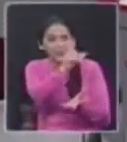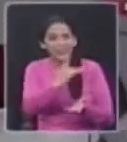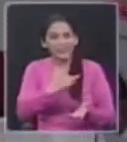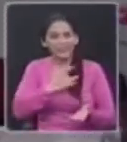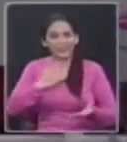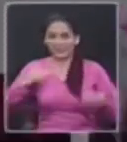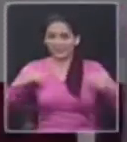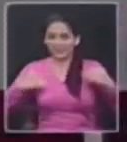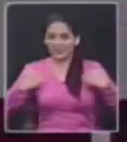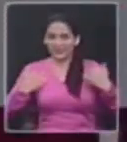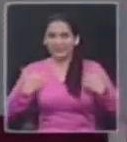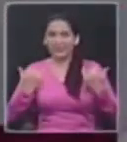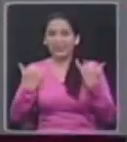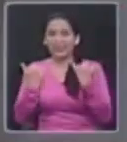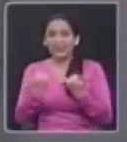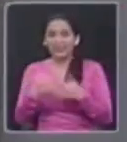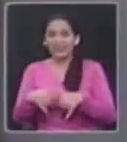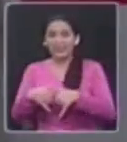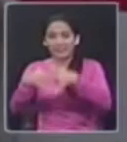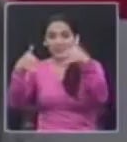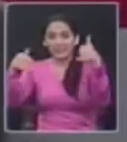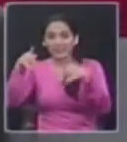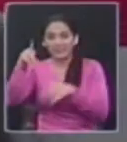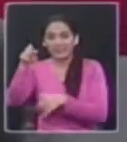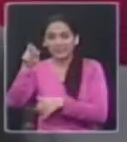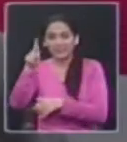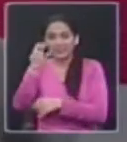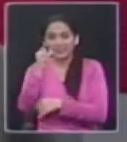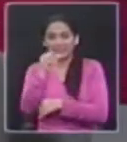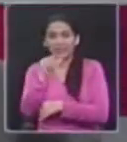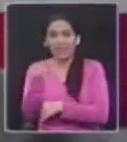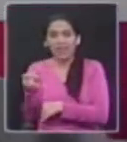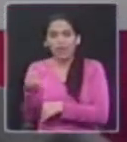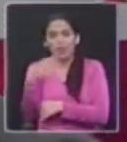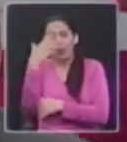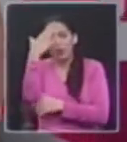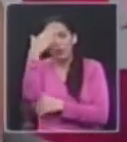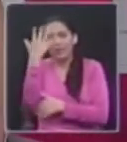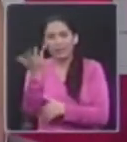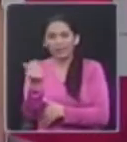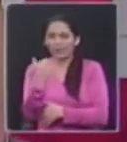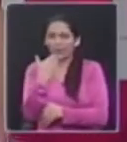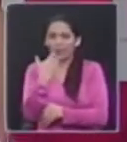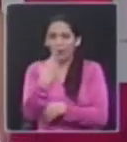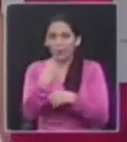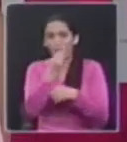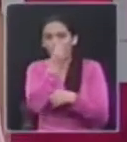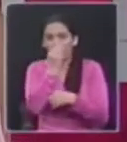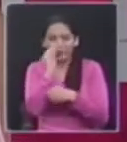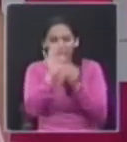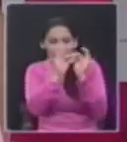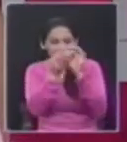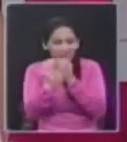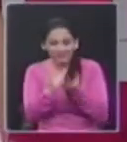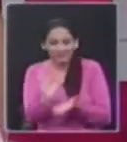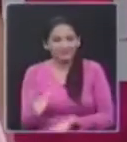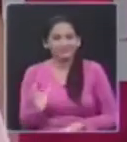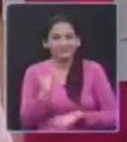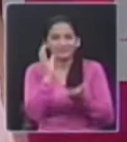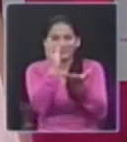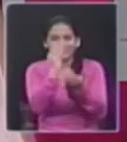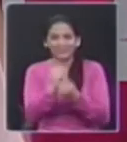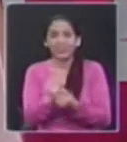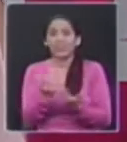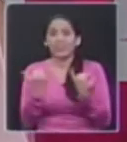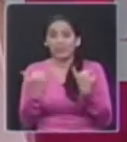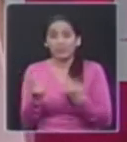es especialista en arreglos florales únicos con flores de exportación y creativas ideas. Sandra Vélez se encuentra desde su local